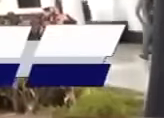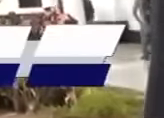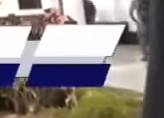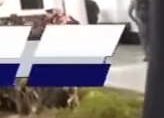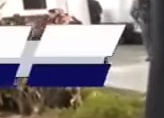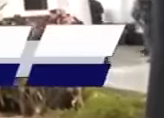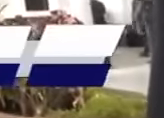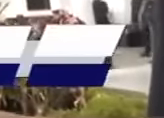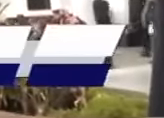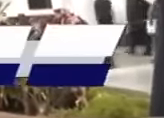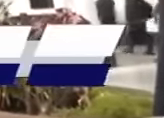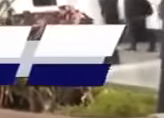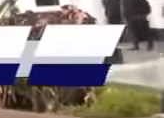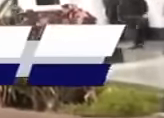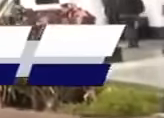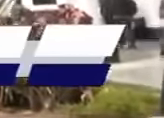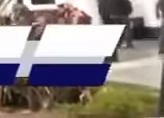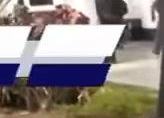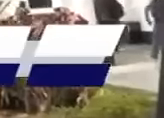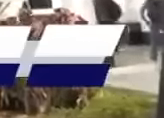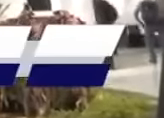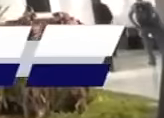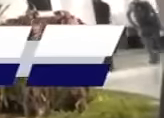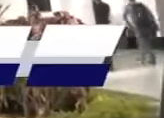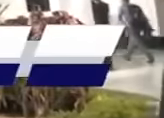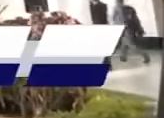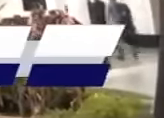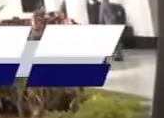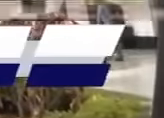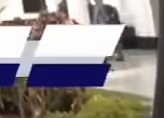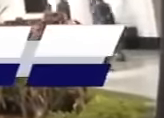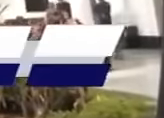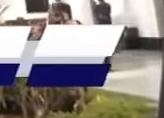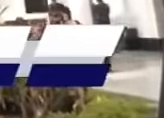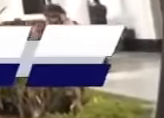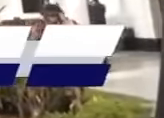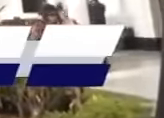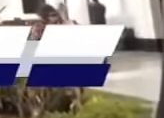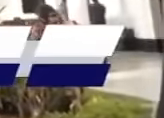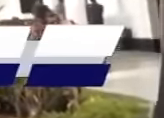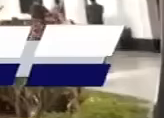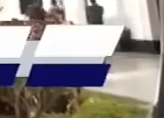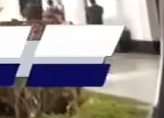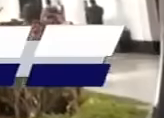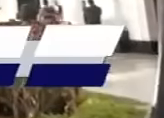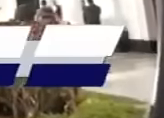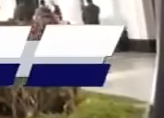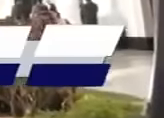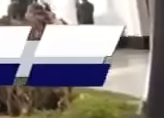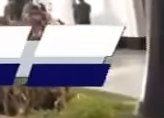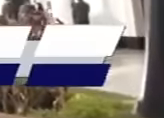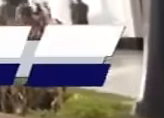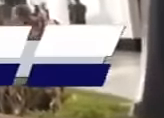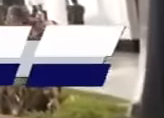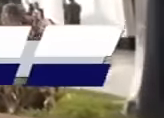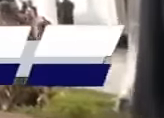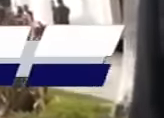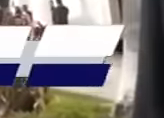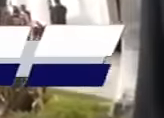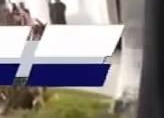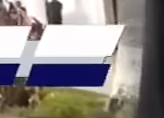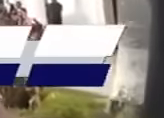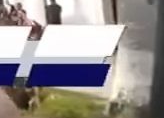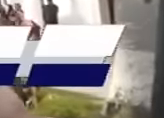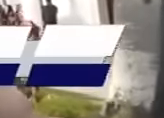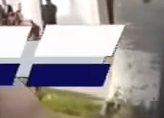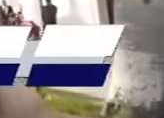sanciones absolutamente contra ningún país. Sanciones que además, en el caso de un país, por ejemplo, como Rusia y